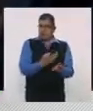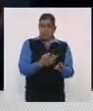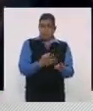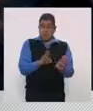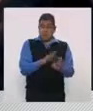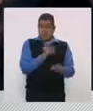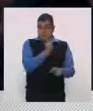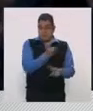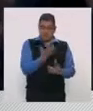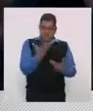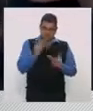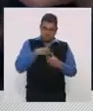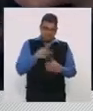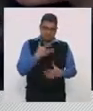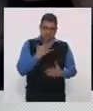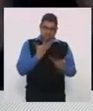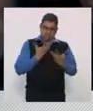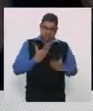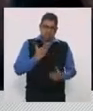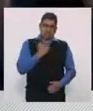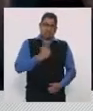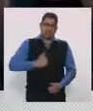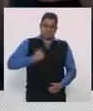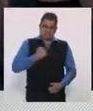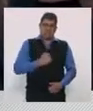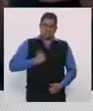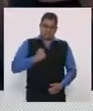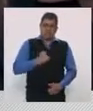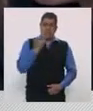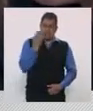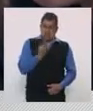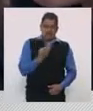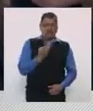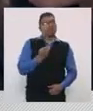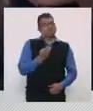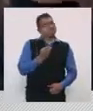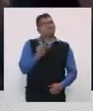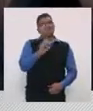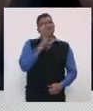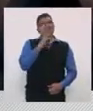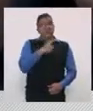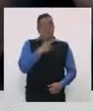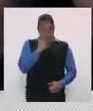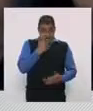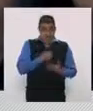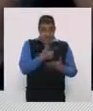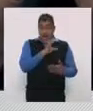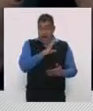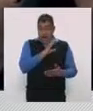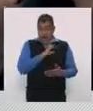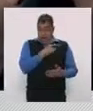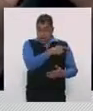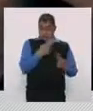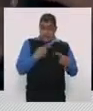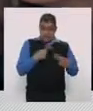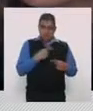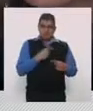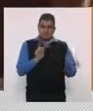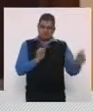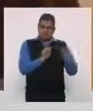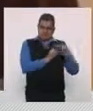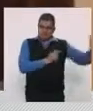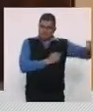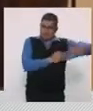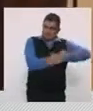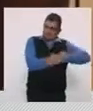lastimar sin darnos cuenta, ¿no? Entonces, por eso digo que es mejor, si realmente quieres a esa persona, ofrecerle el brazo y la